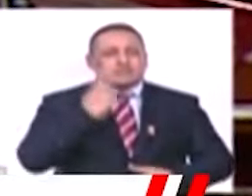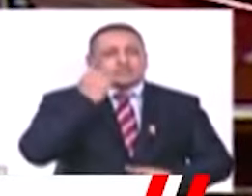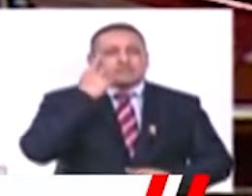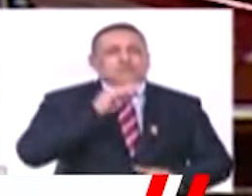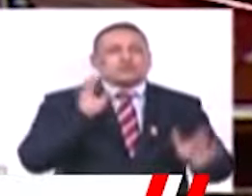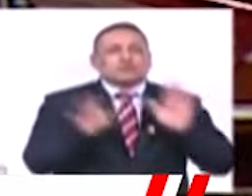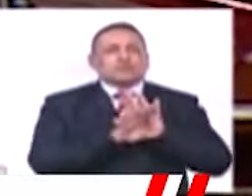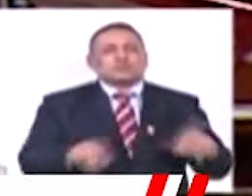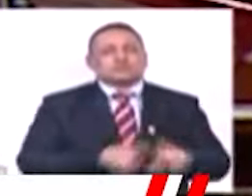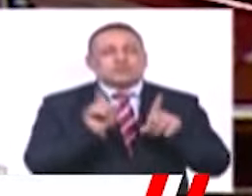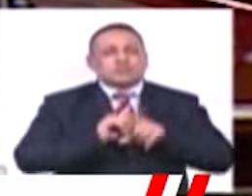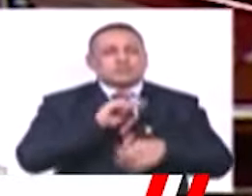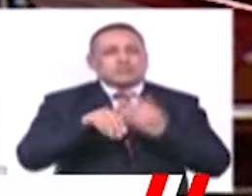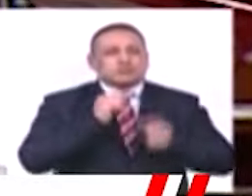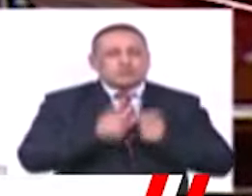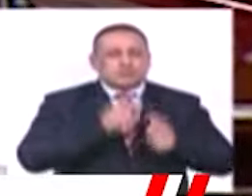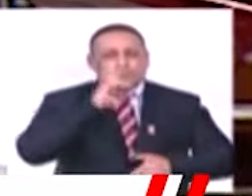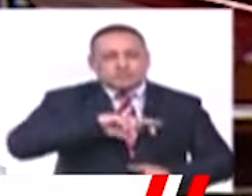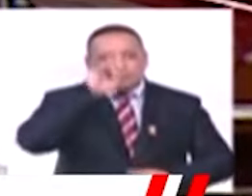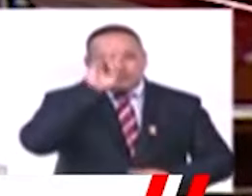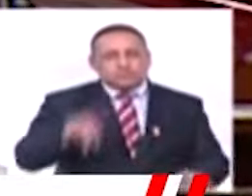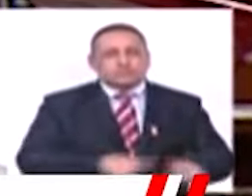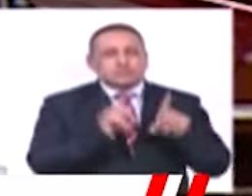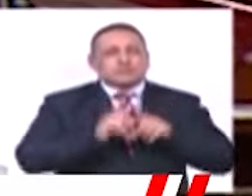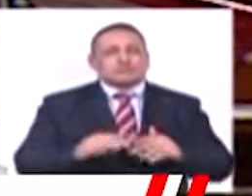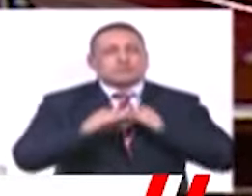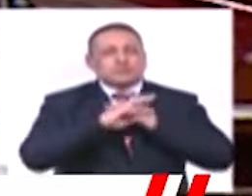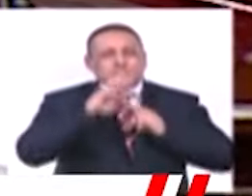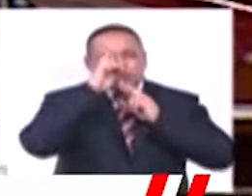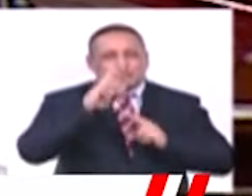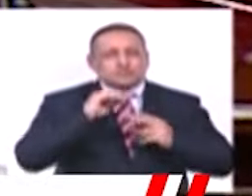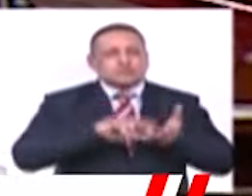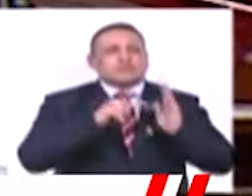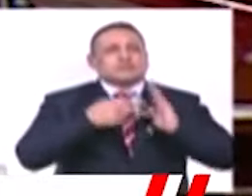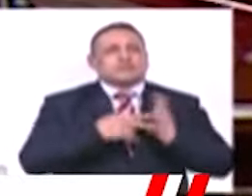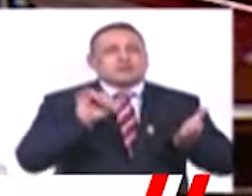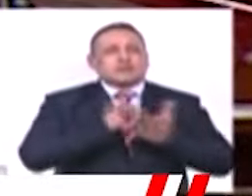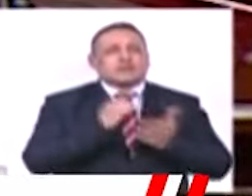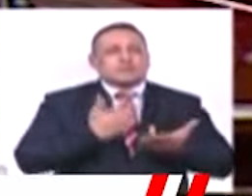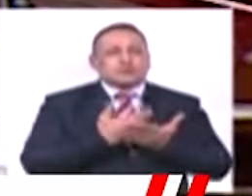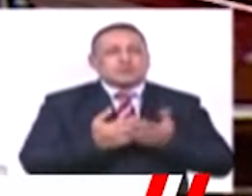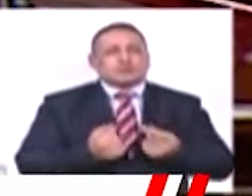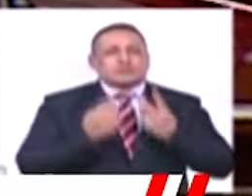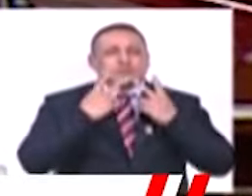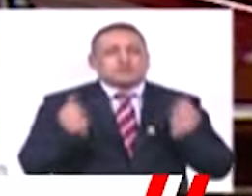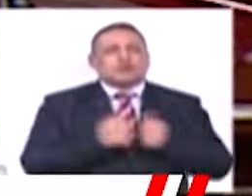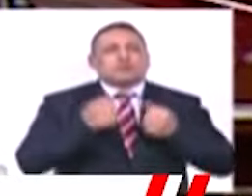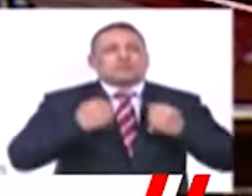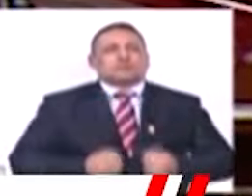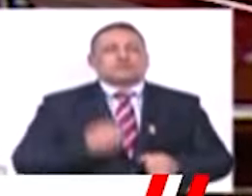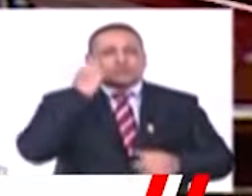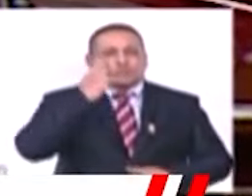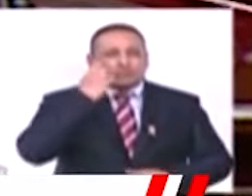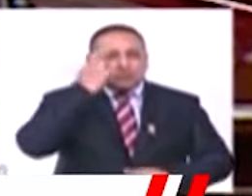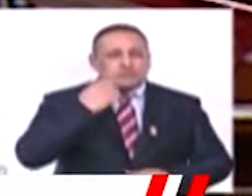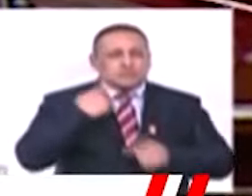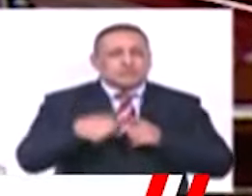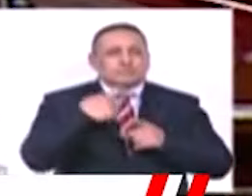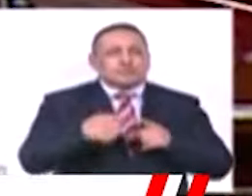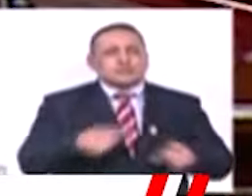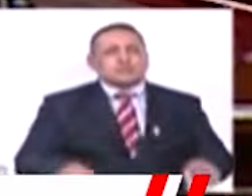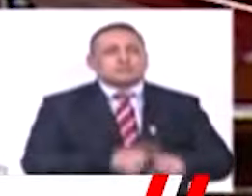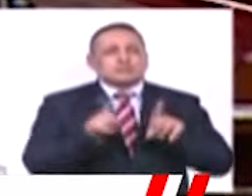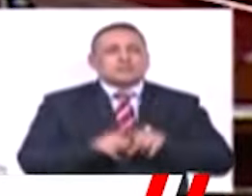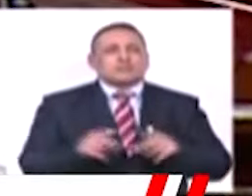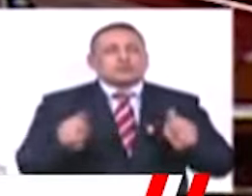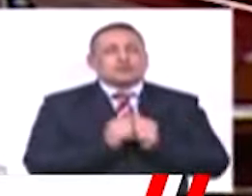entendimiento entre todos los peruanos. La democracia supone la existencia de posiciones políticas diversas.